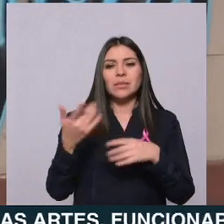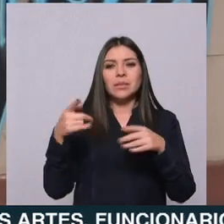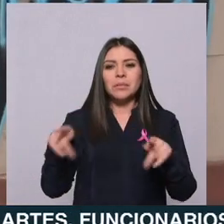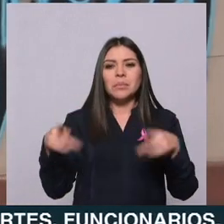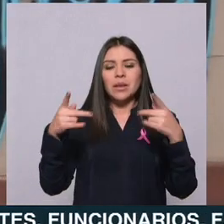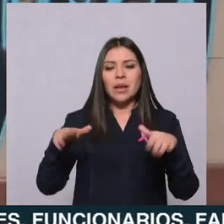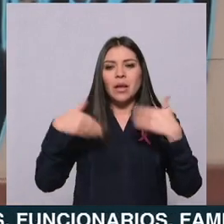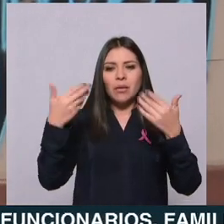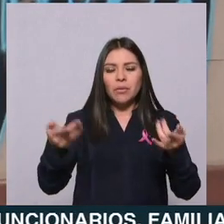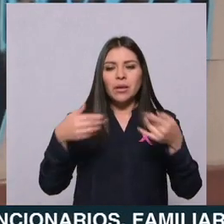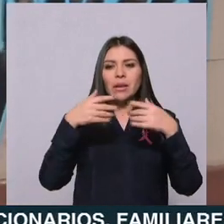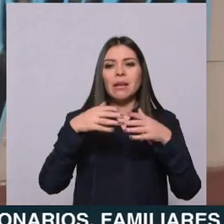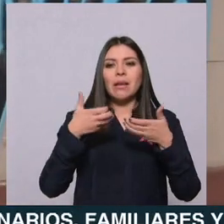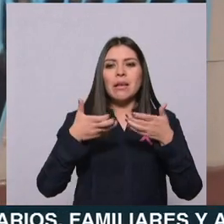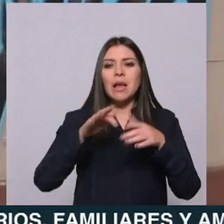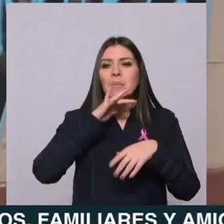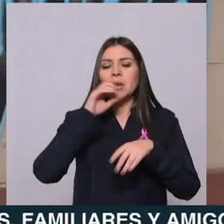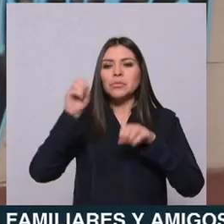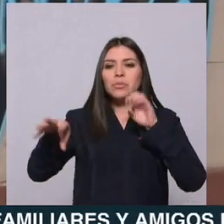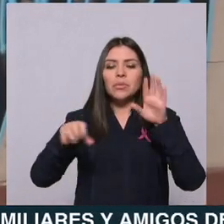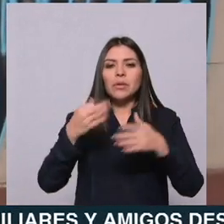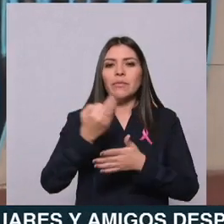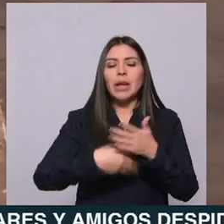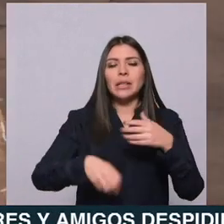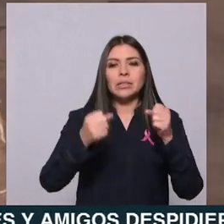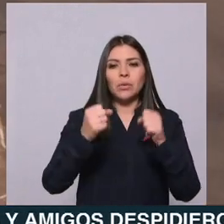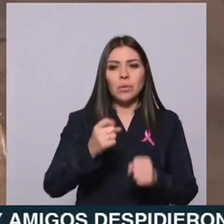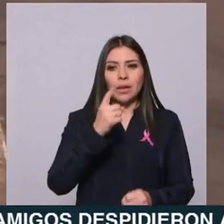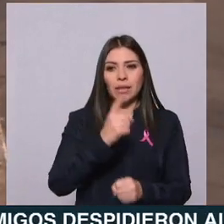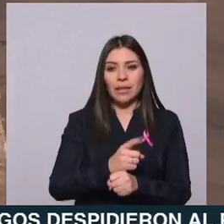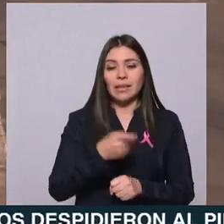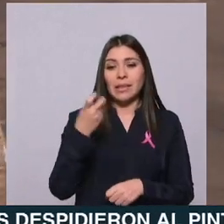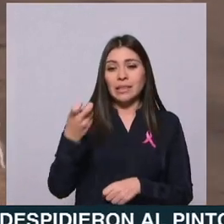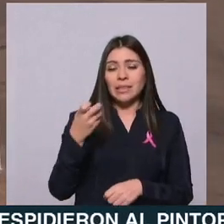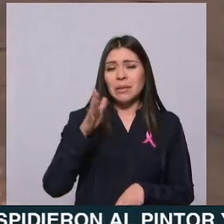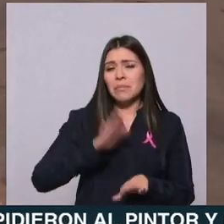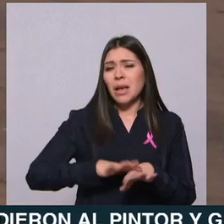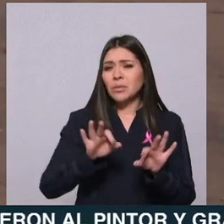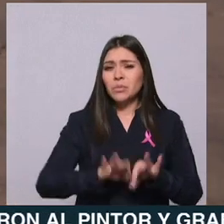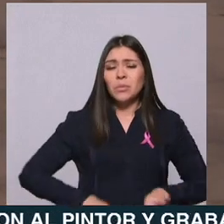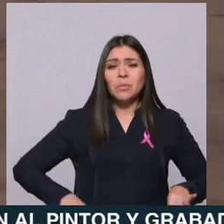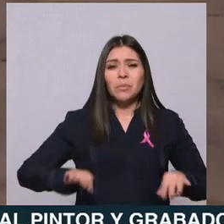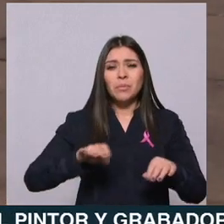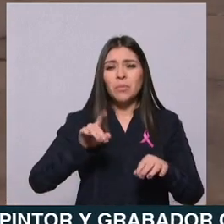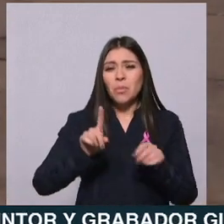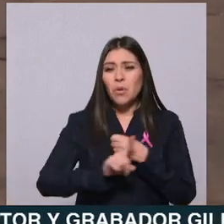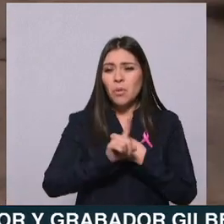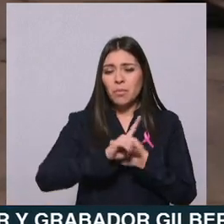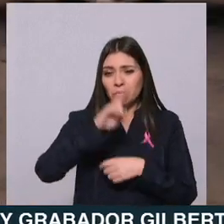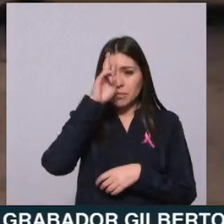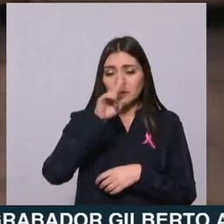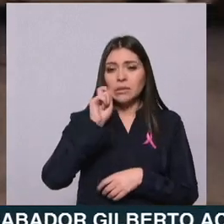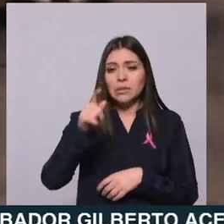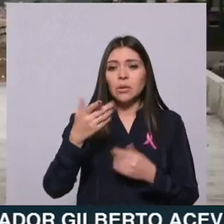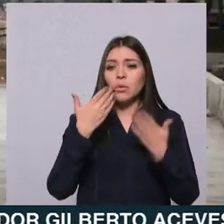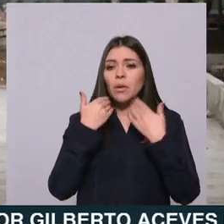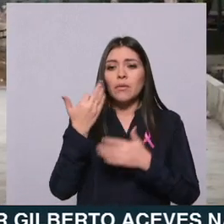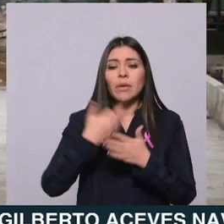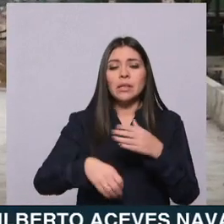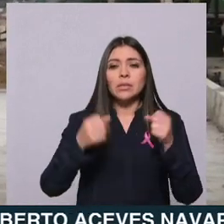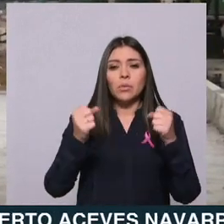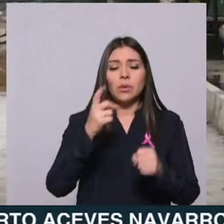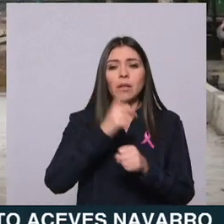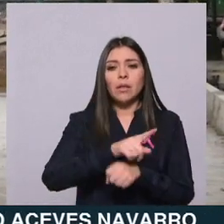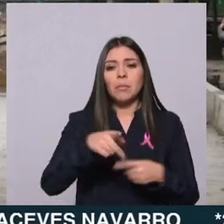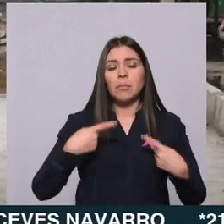basura clandestinos e inseguridad. Esta última es el principal de los problemas en el que coinciden los habitantes de la demarcación. Y es que a pesar